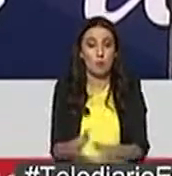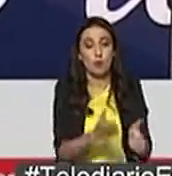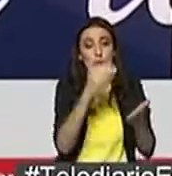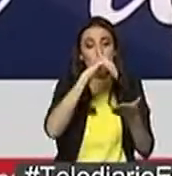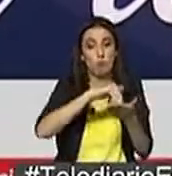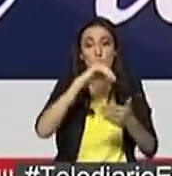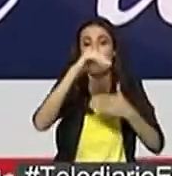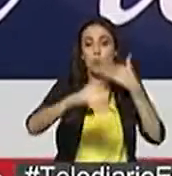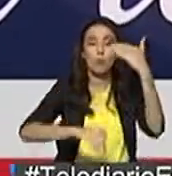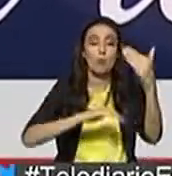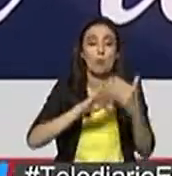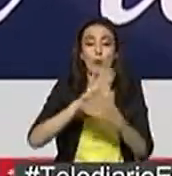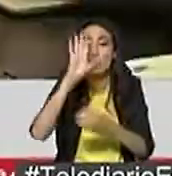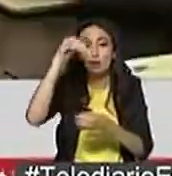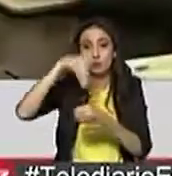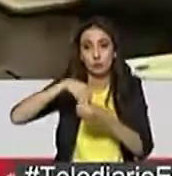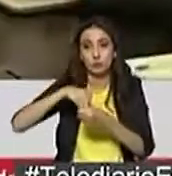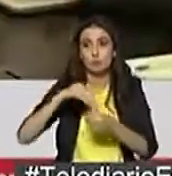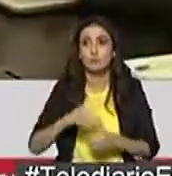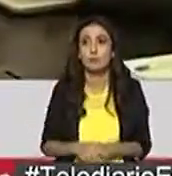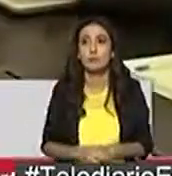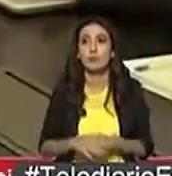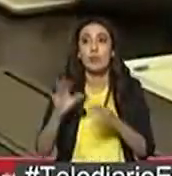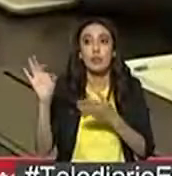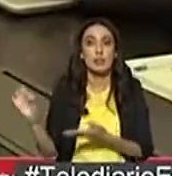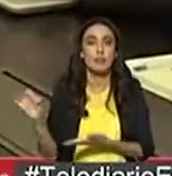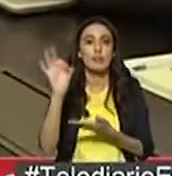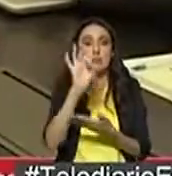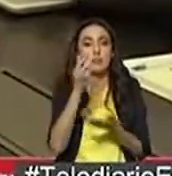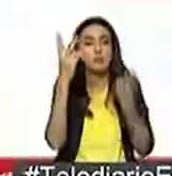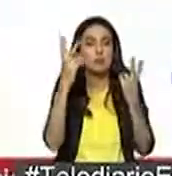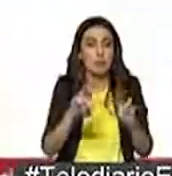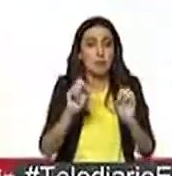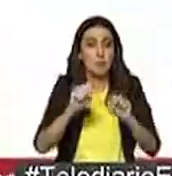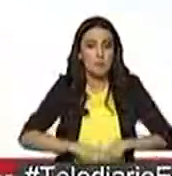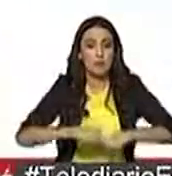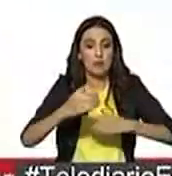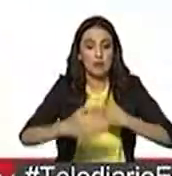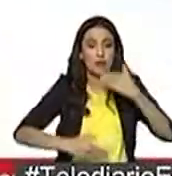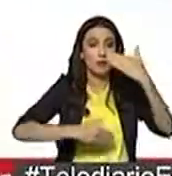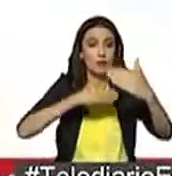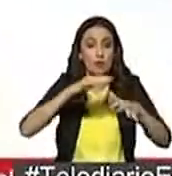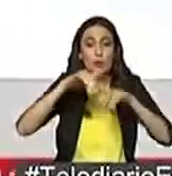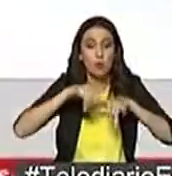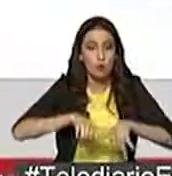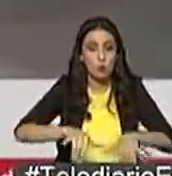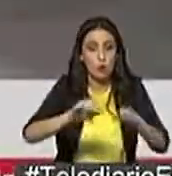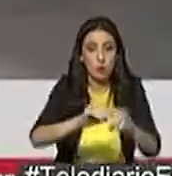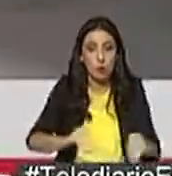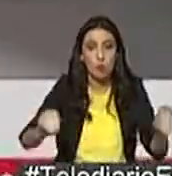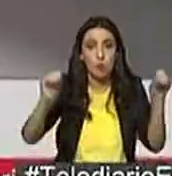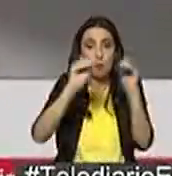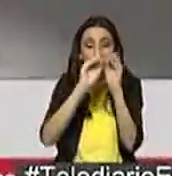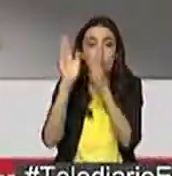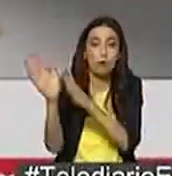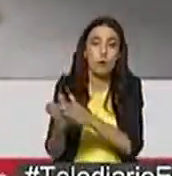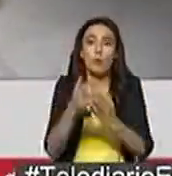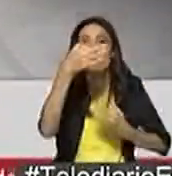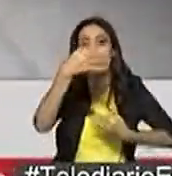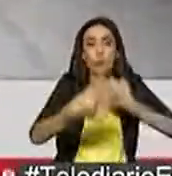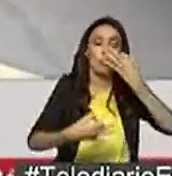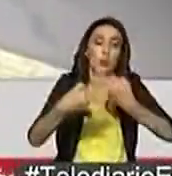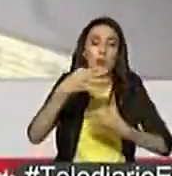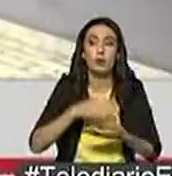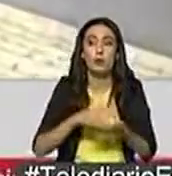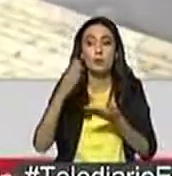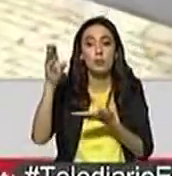y contencioso tributario. Serán elegidos tomando en cuenta un perfil aprobado por la Dirección Nacional de Talento Humano de la Judicatura, que